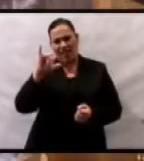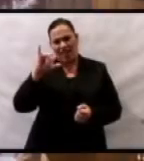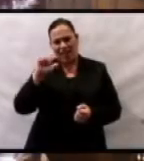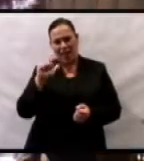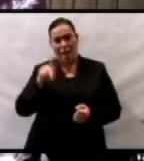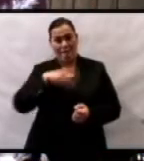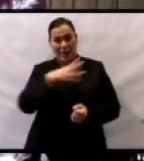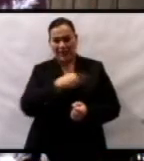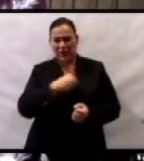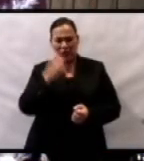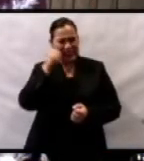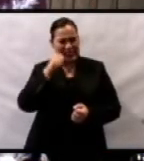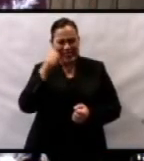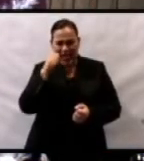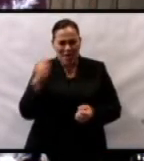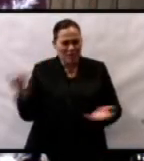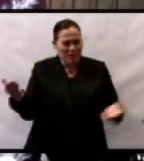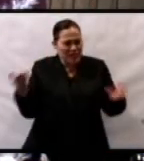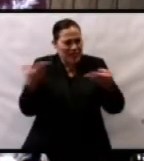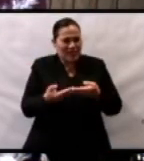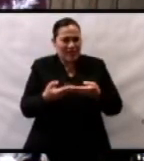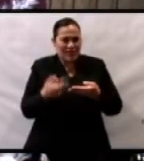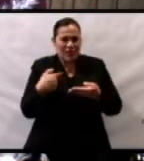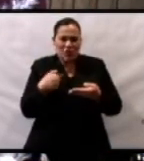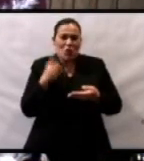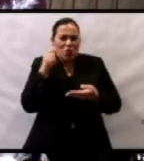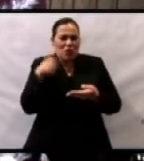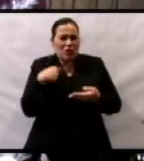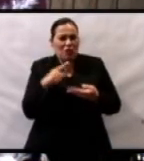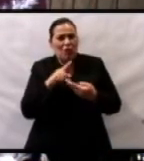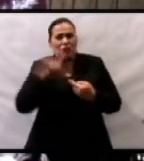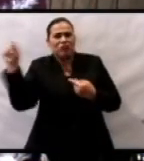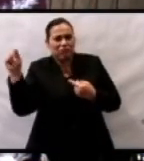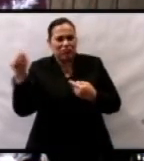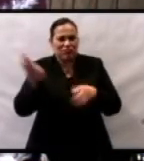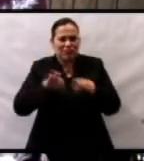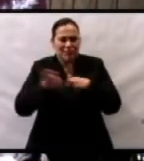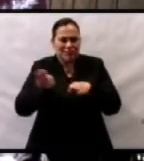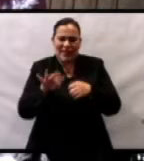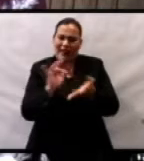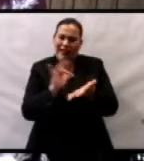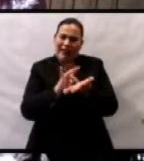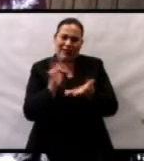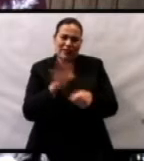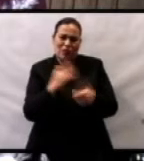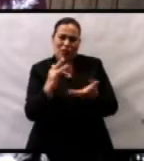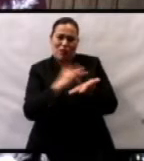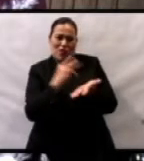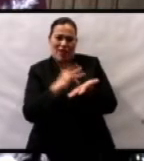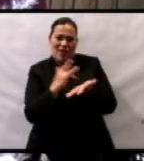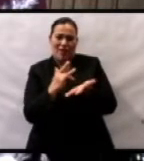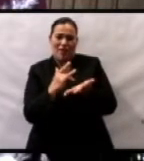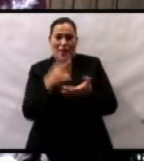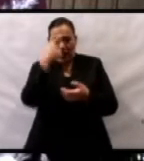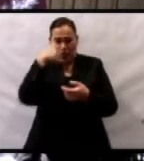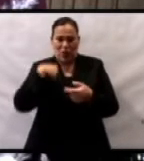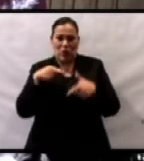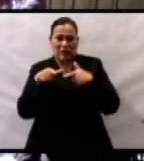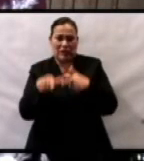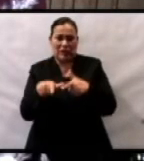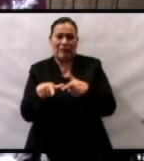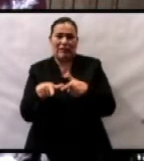mi constante ausencia. Gracias por ser mi respaldo y motivo para seguir trabajando, sin dejar atrás a mis 6 queridos.